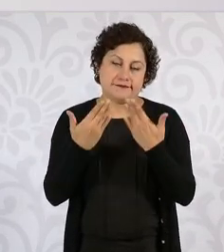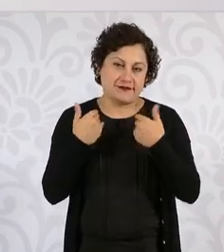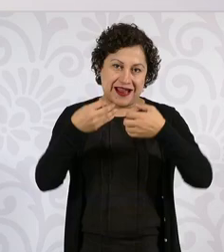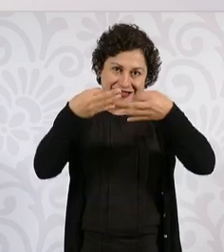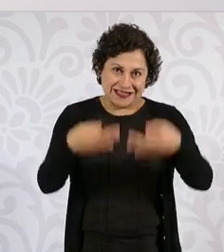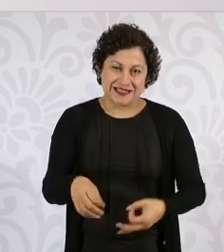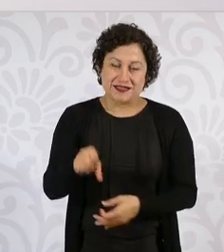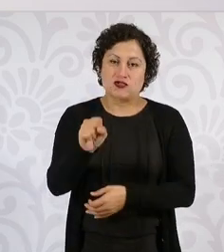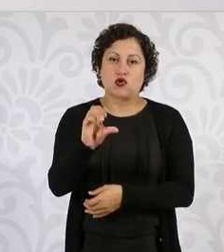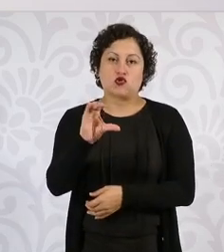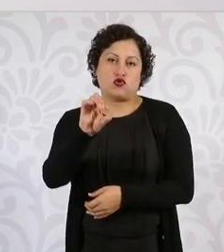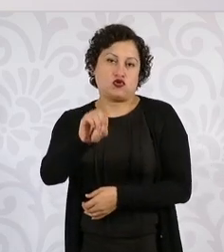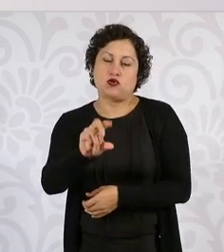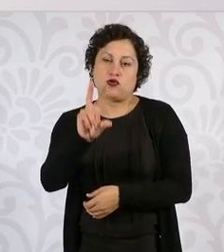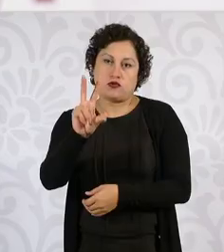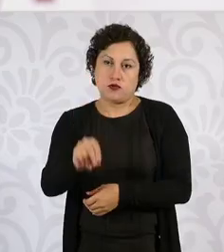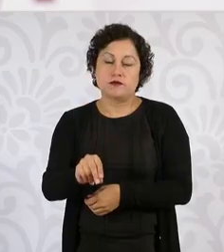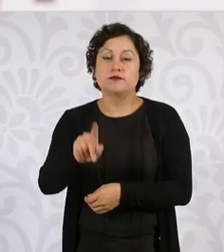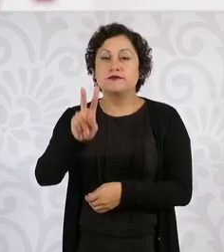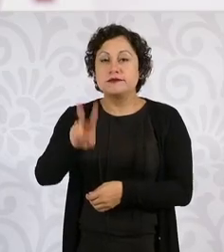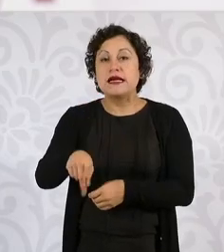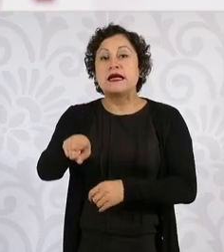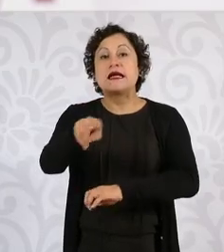son empresas transnacionales.